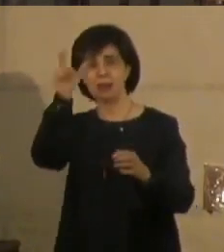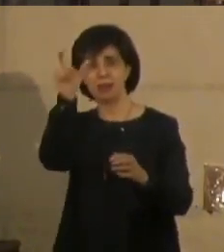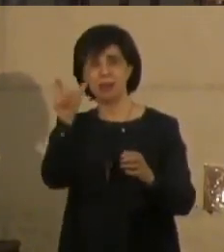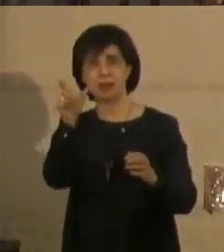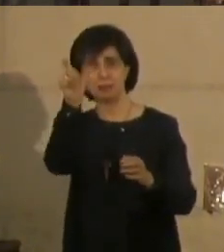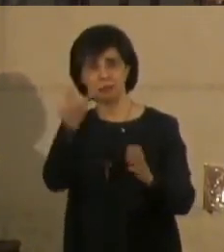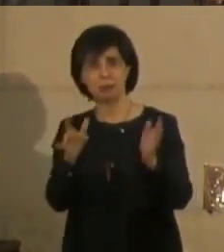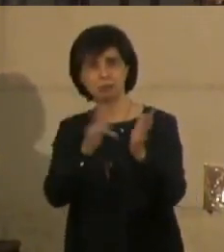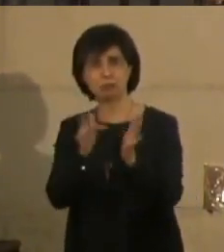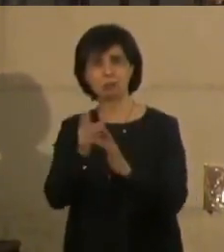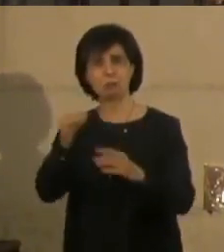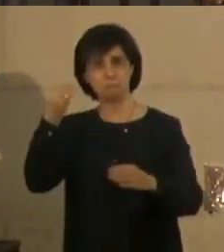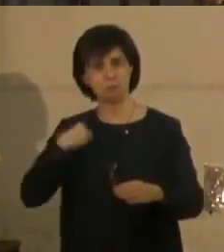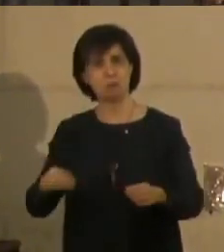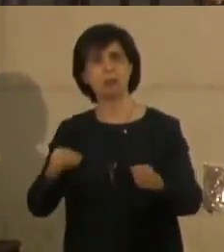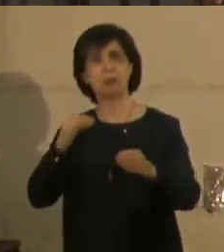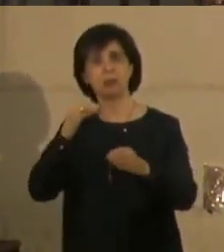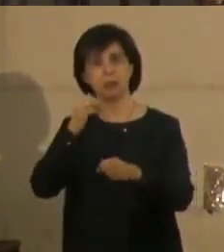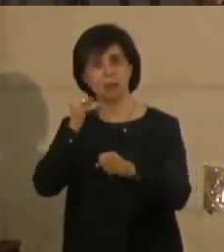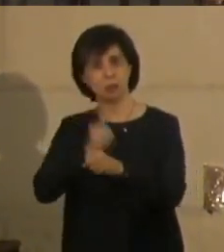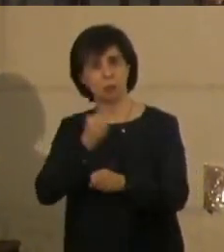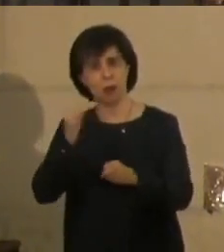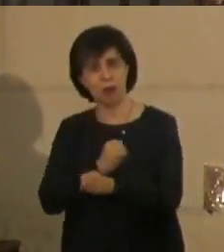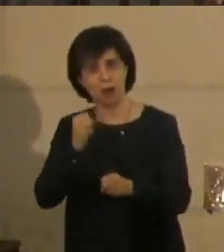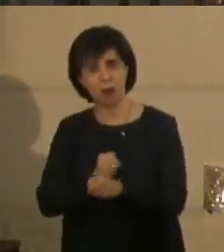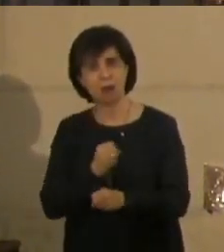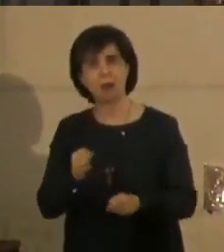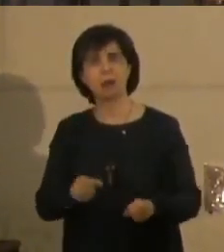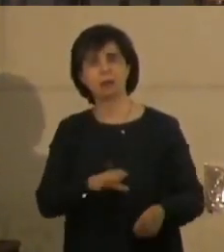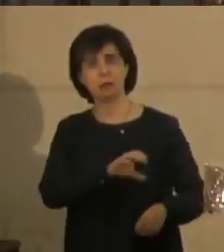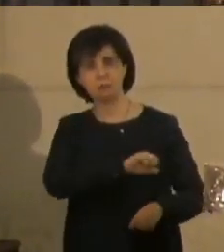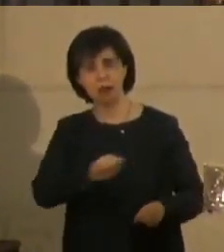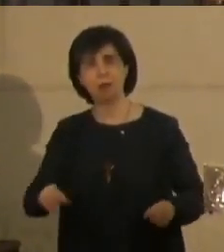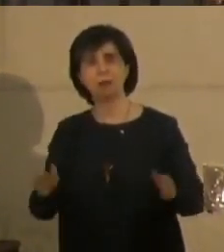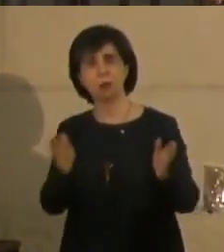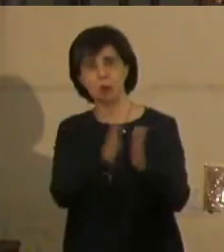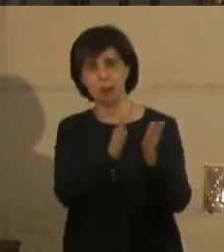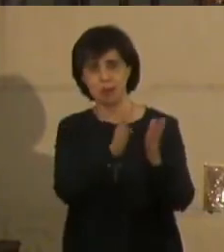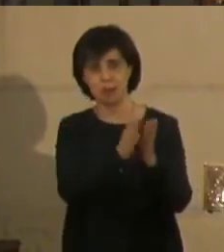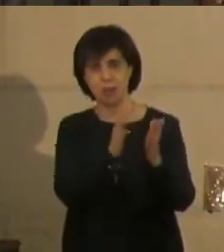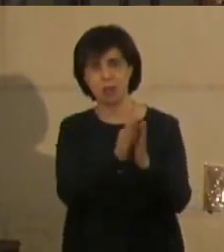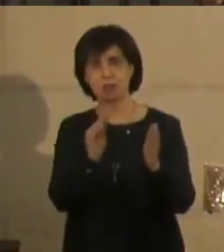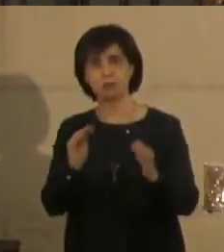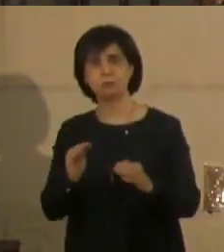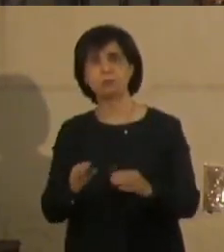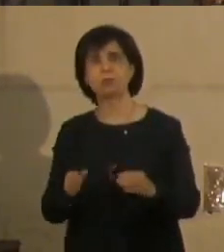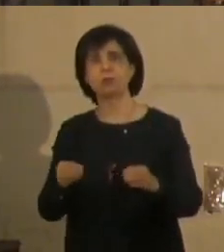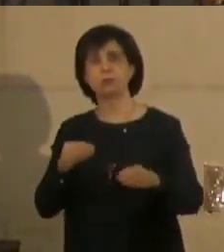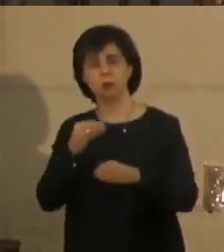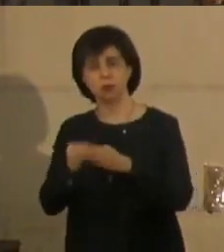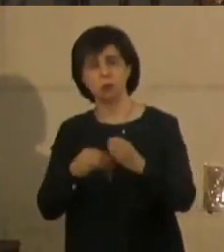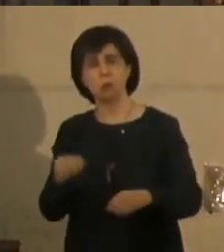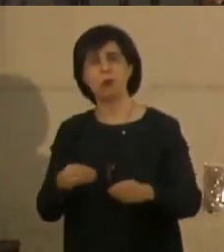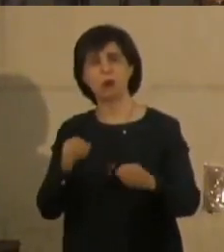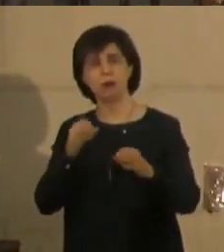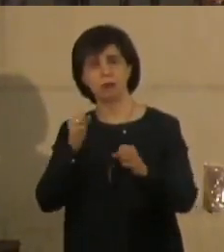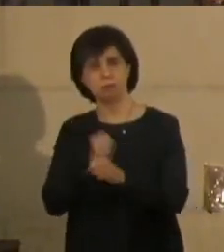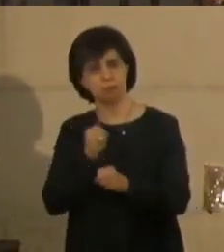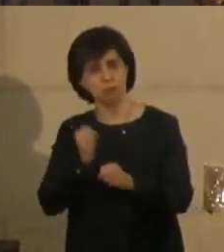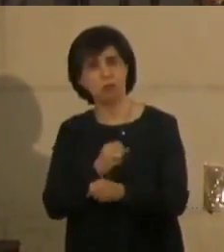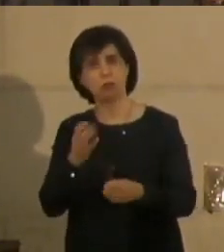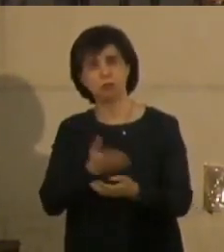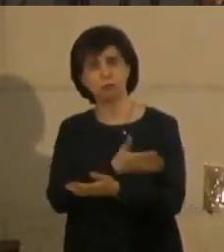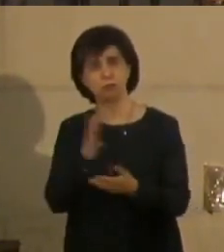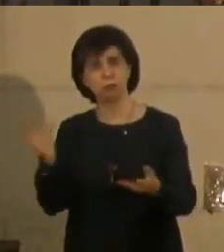mismo que actuaba a través de Pablo y de Bernabé, como actúa, queridos hermanos, a través